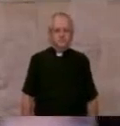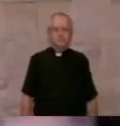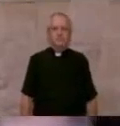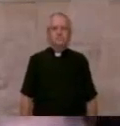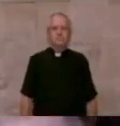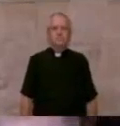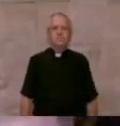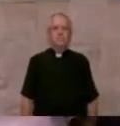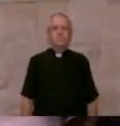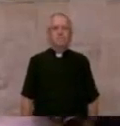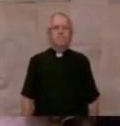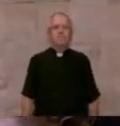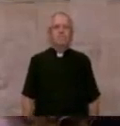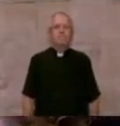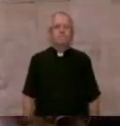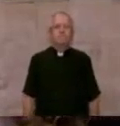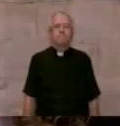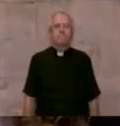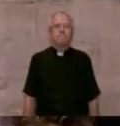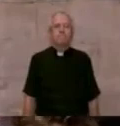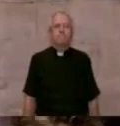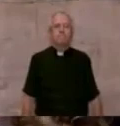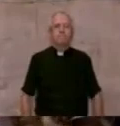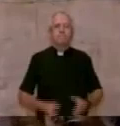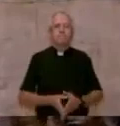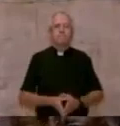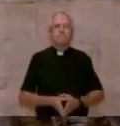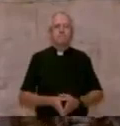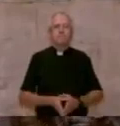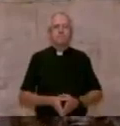Te alabamos, Señor Jesús.